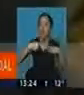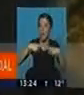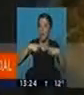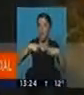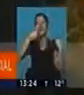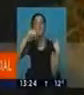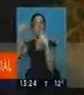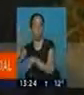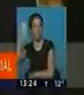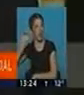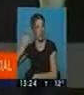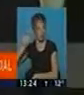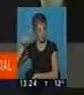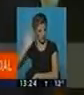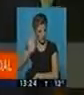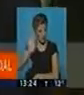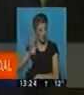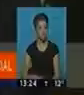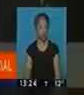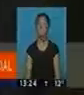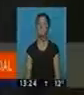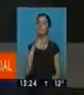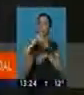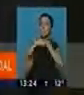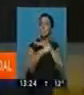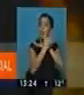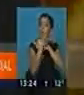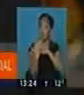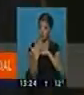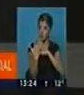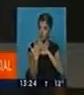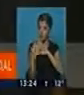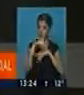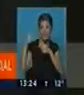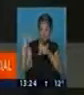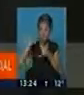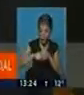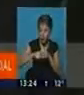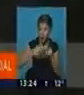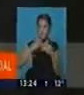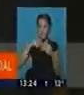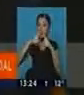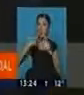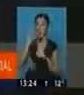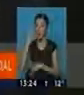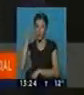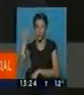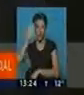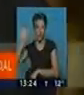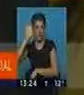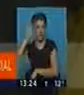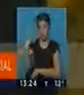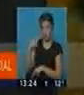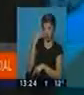Europea en sí. El Mercosur es en este momento el socio comercial número uno de la Unión Europea visto desde el